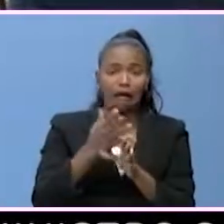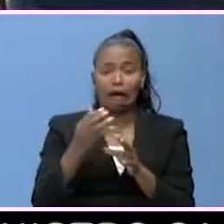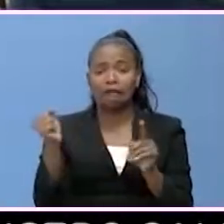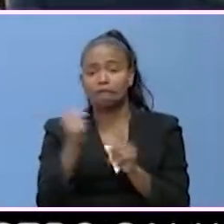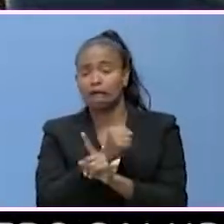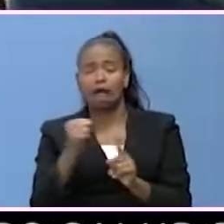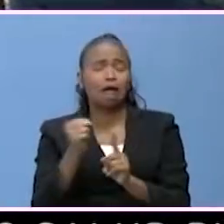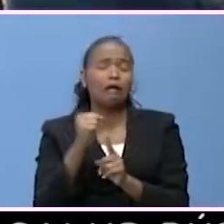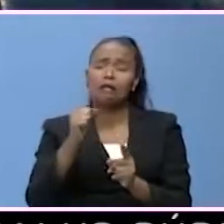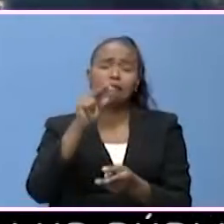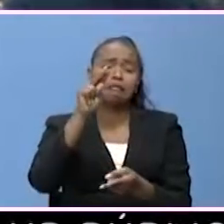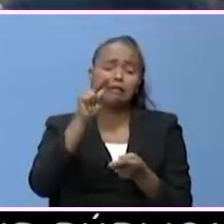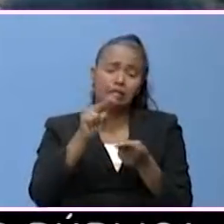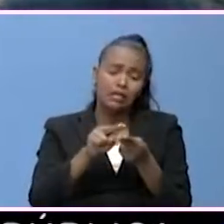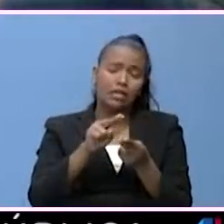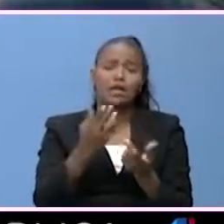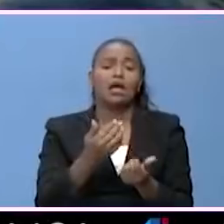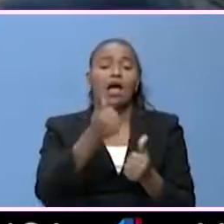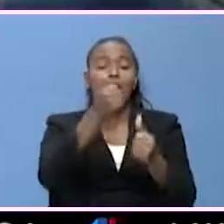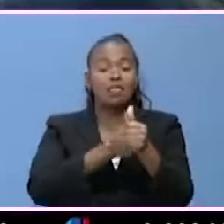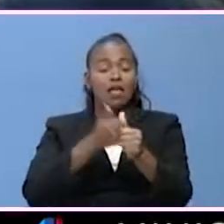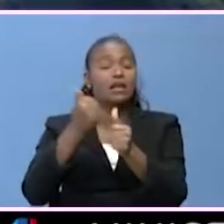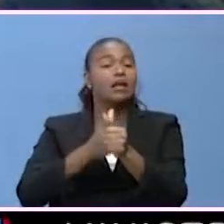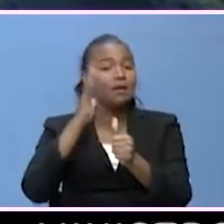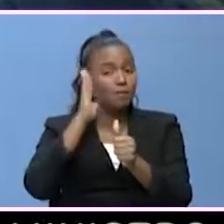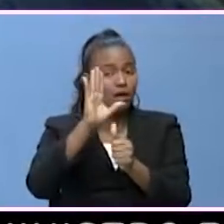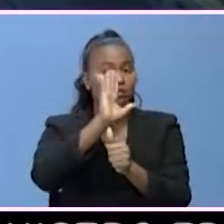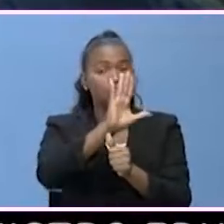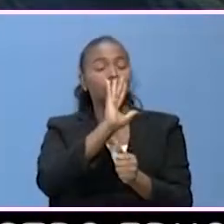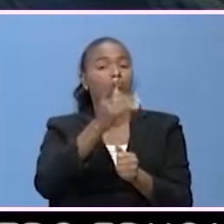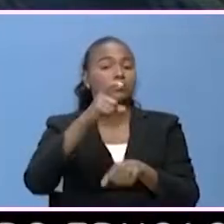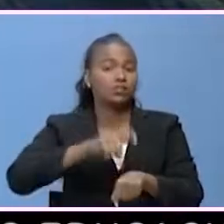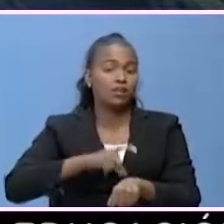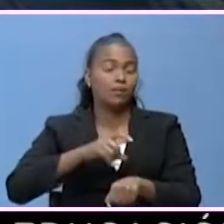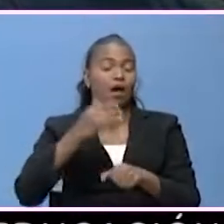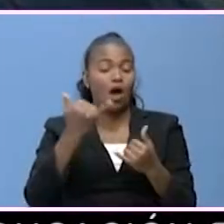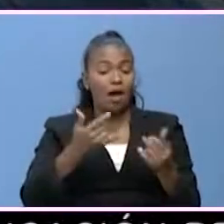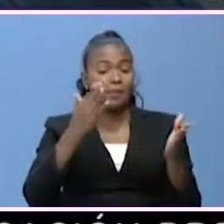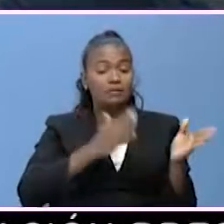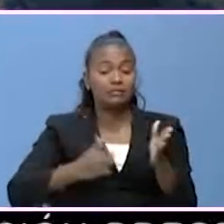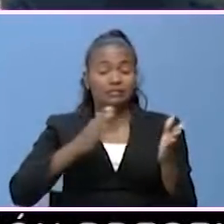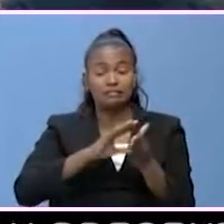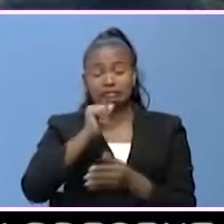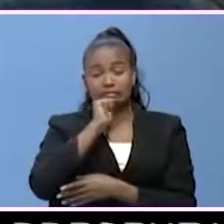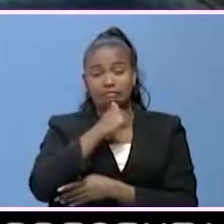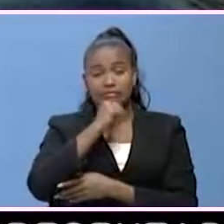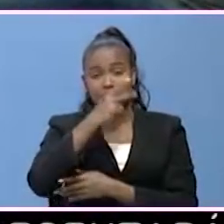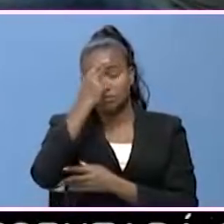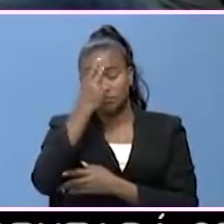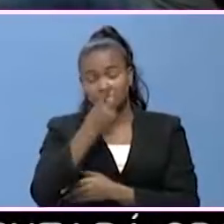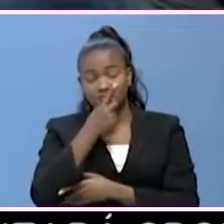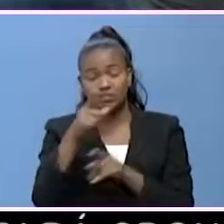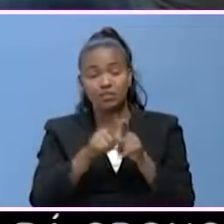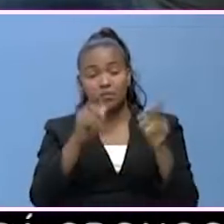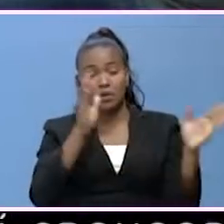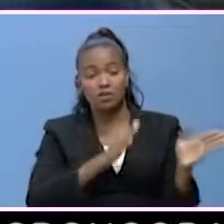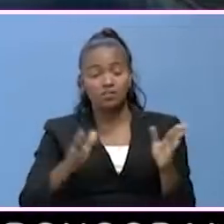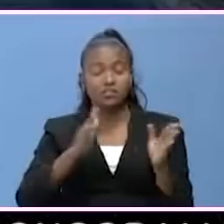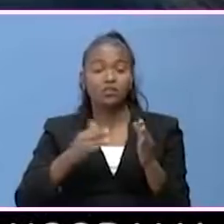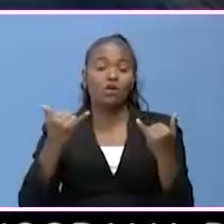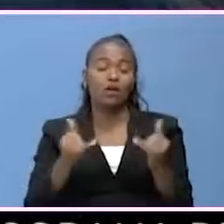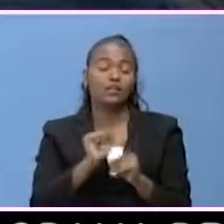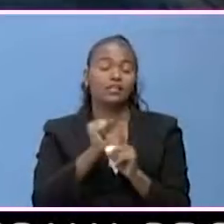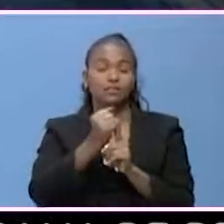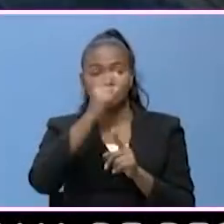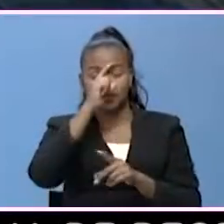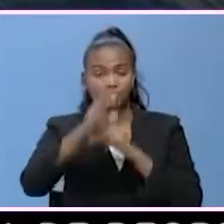hay que esperar sus turnos. Esto es un proceso en vivo para República Dominicana, es un proceso en vivo para el mundo